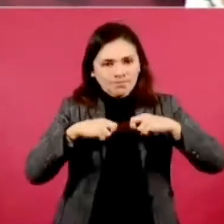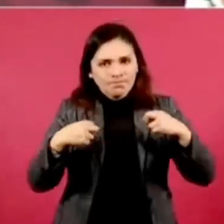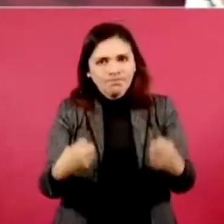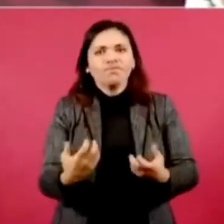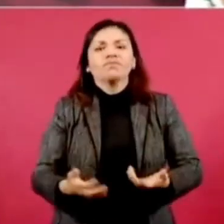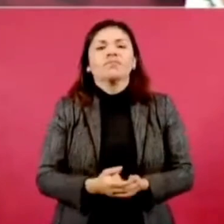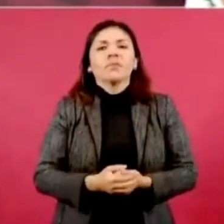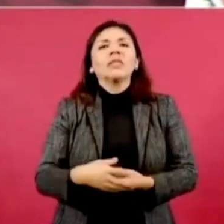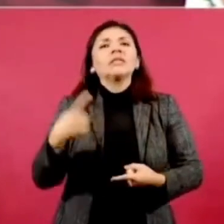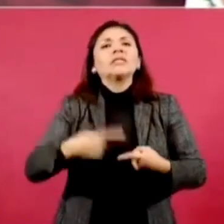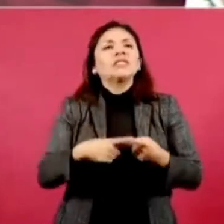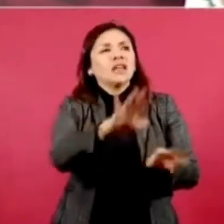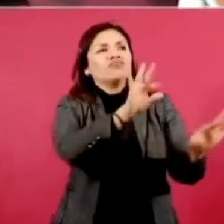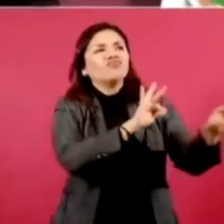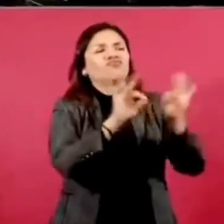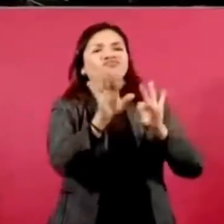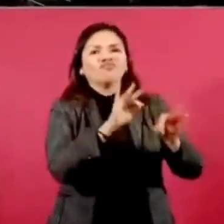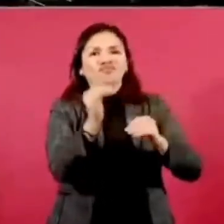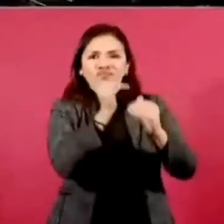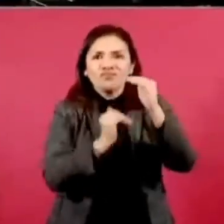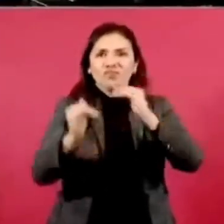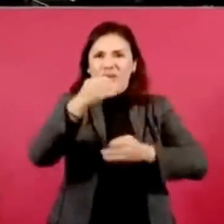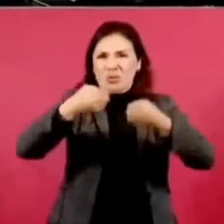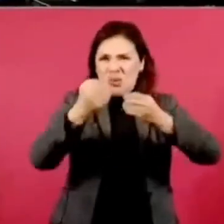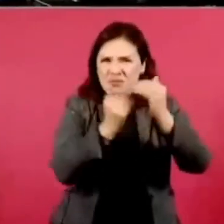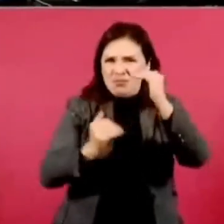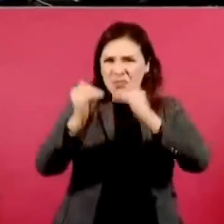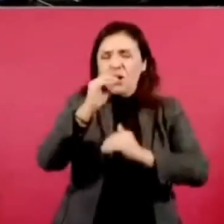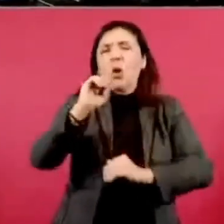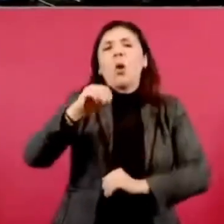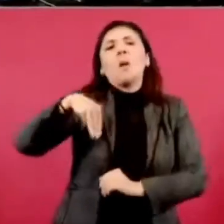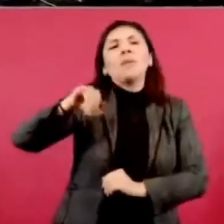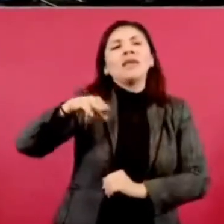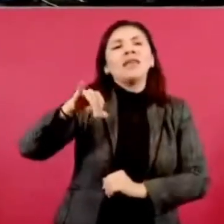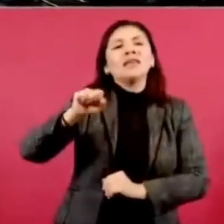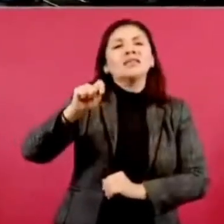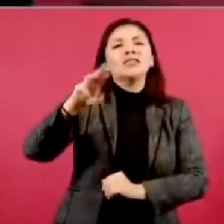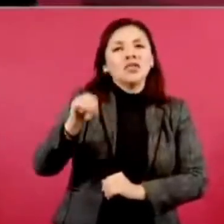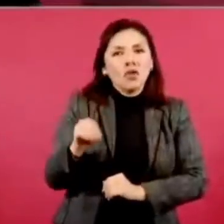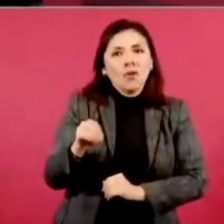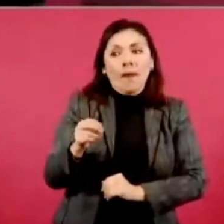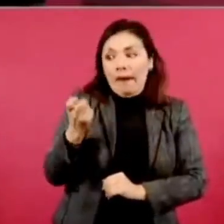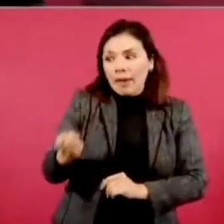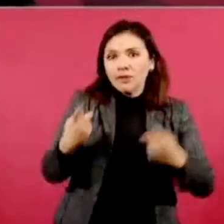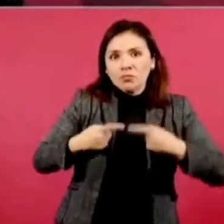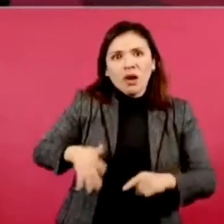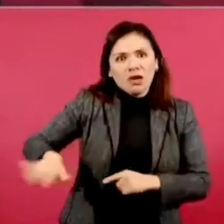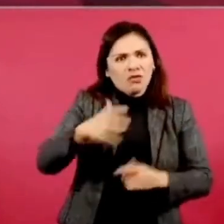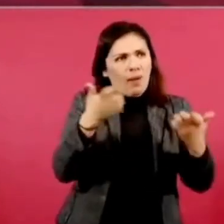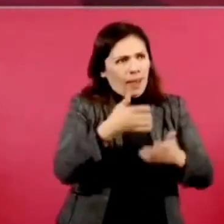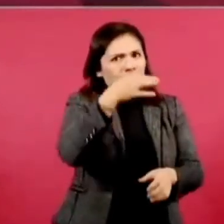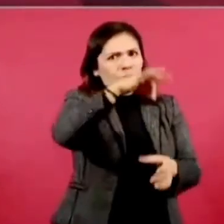el que elija a los magistrados, el que elija a los ministros, y así